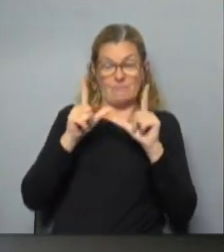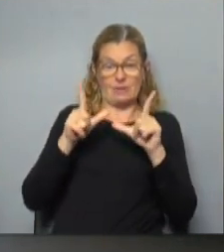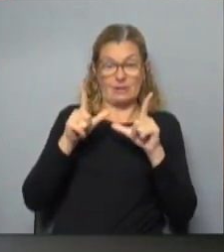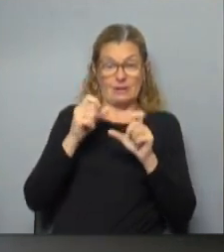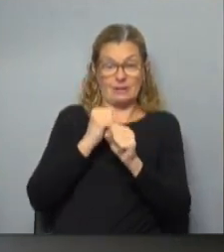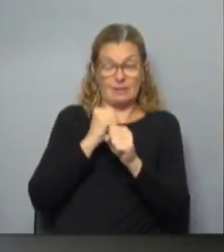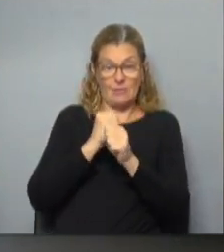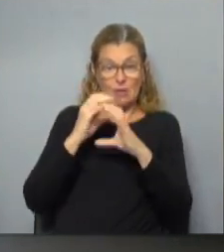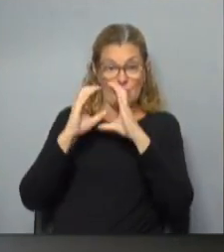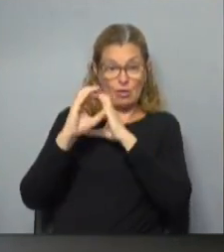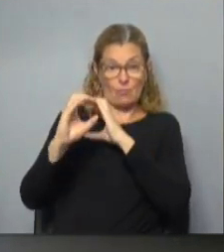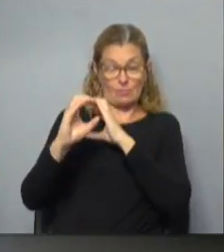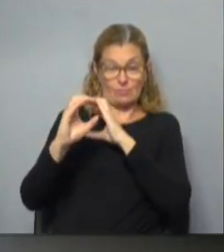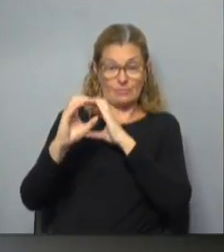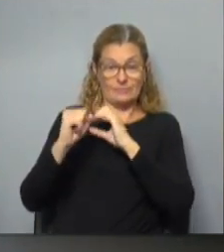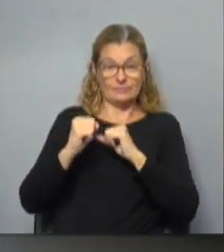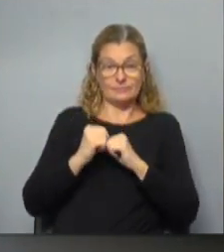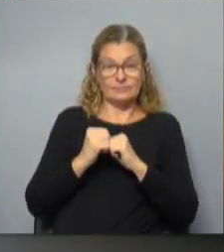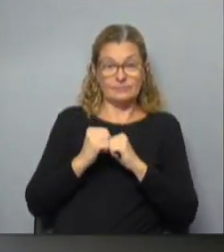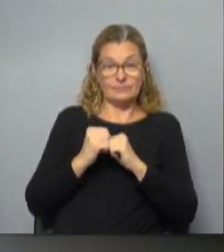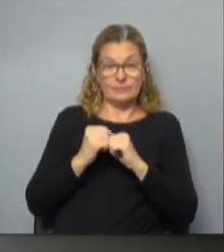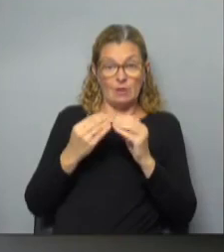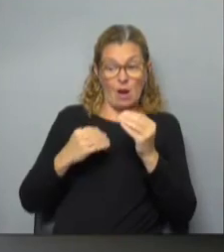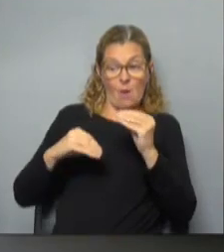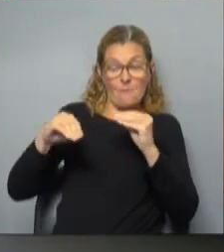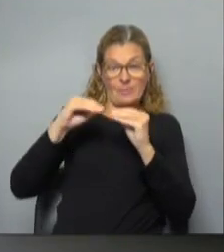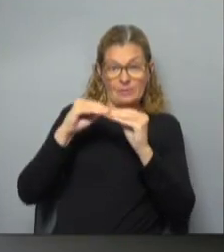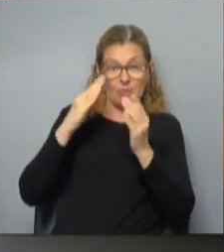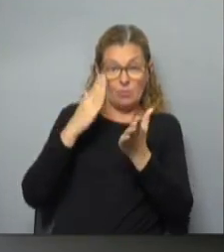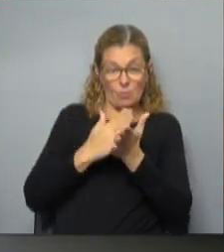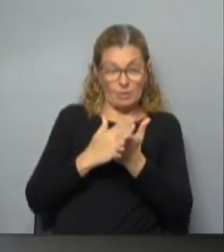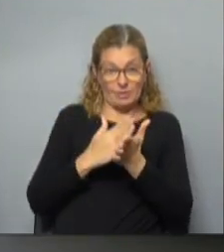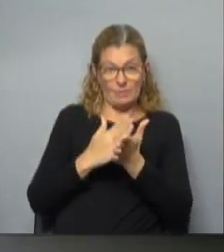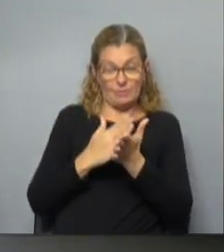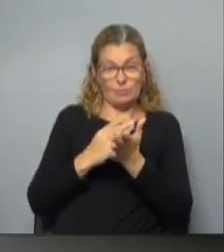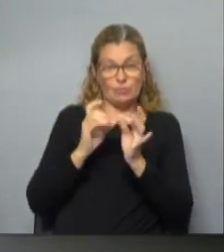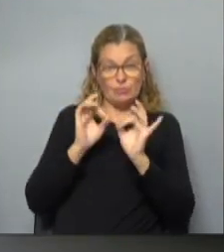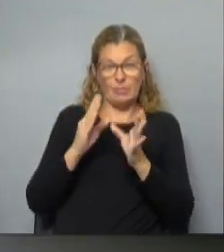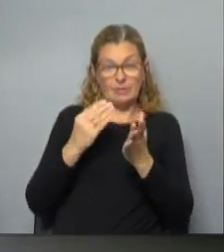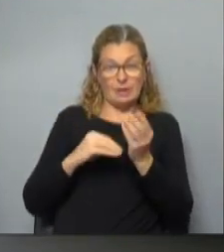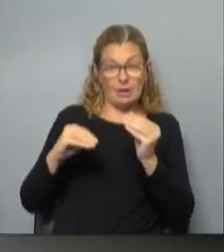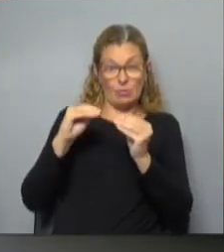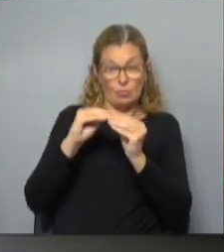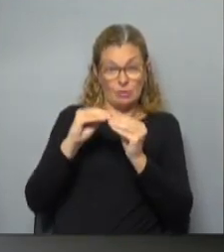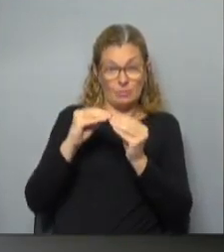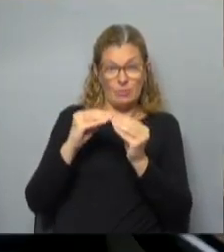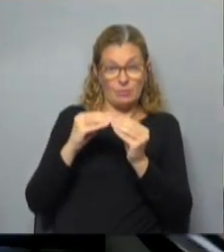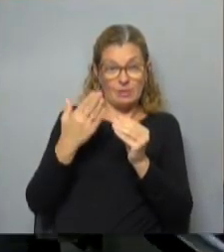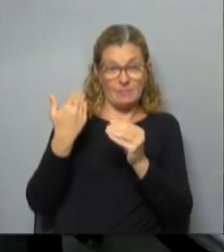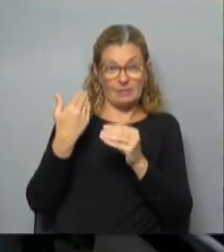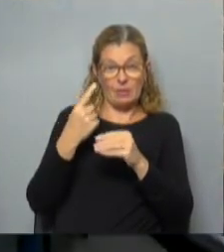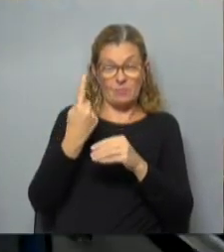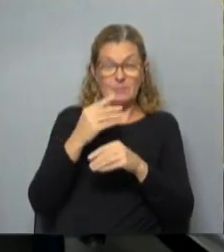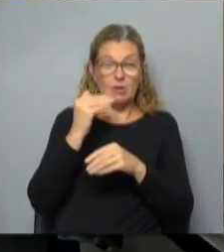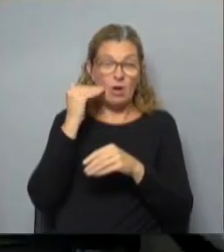funcionamiento de los el incremento el último incremento solo el último incremento del pasado